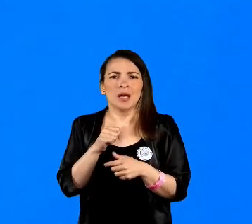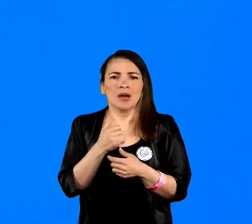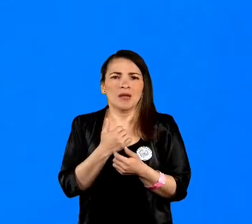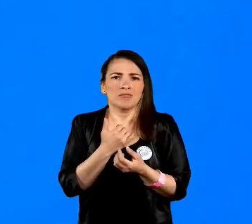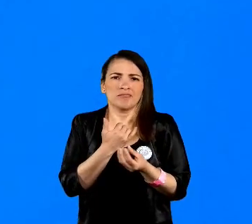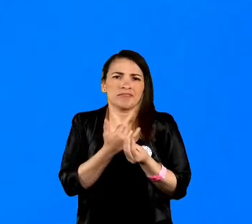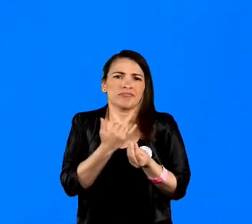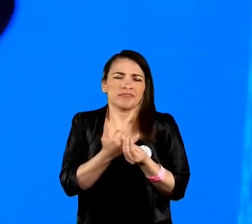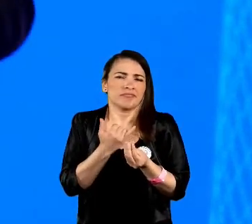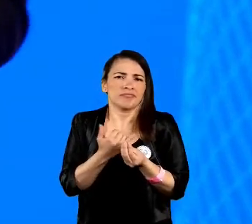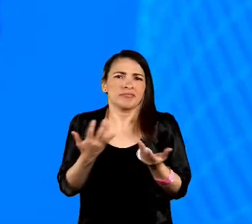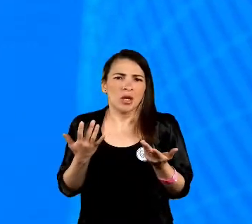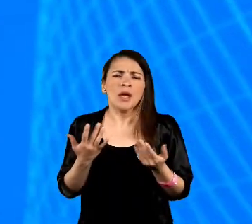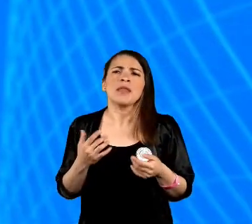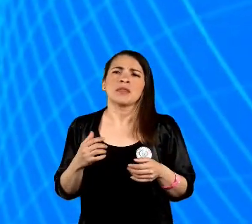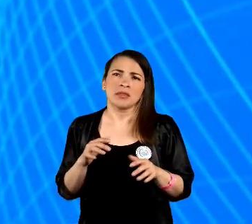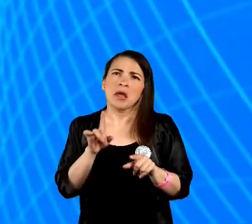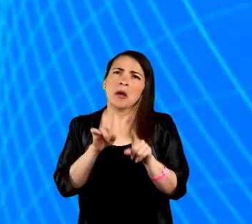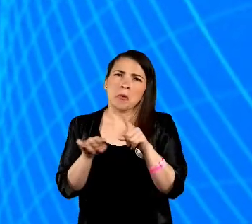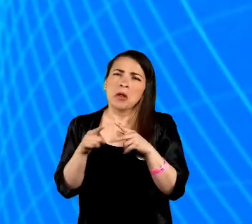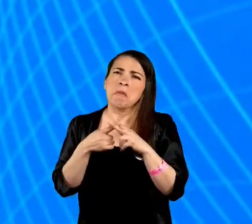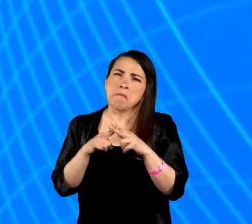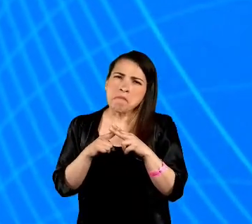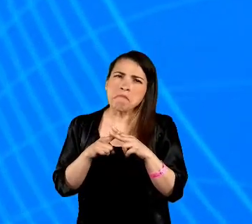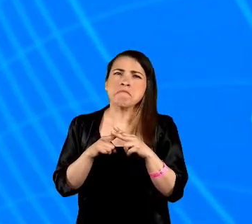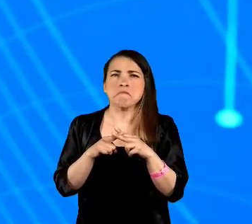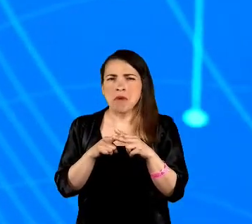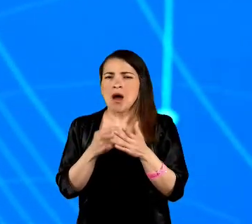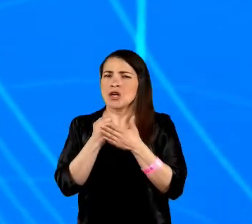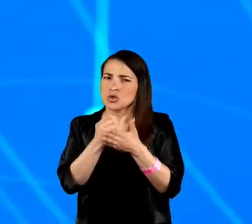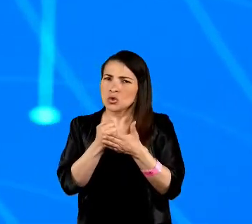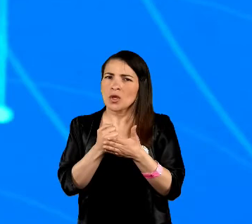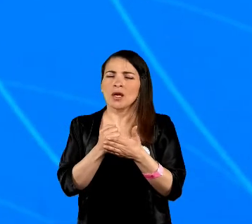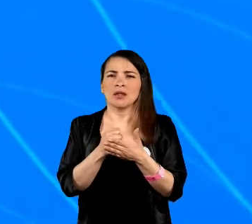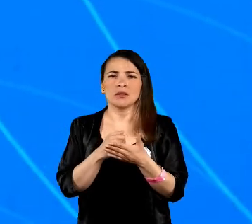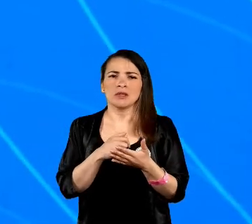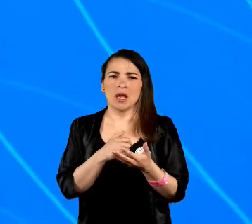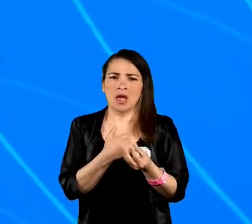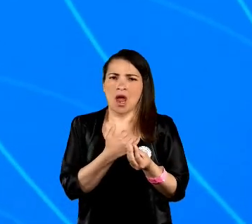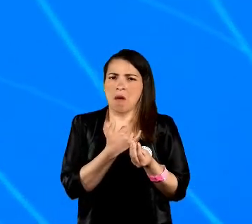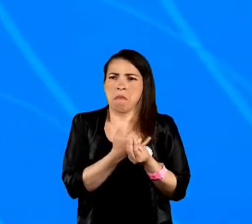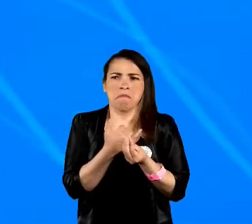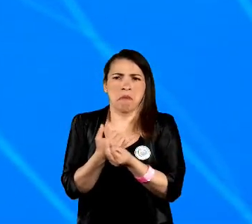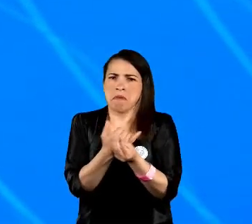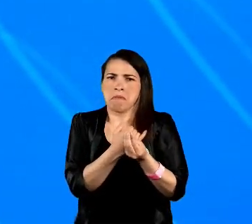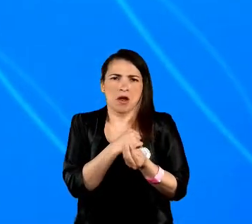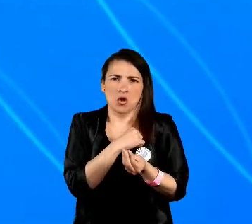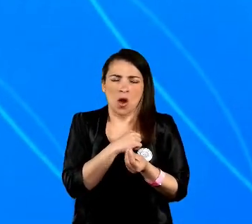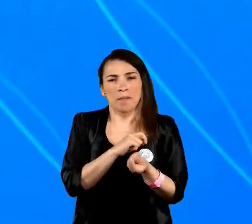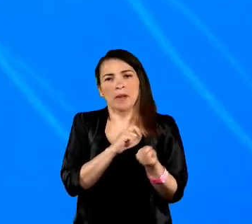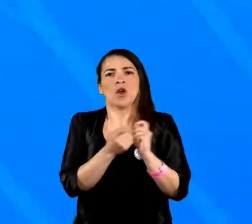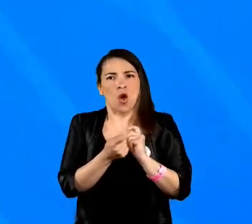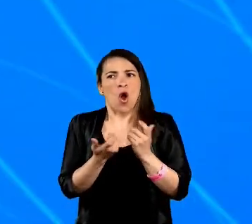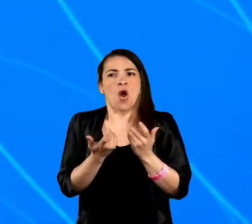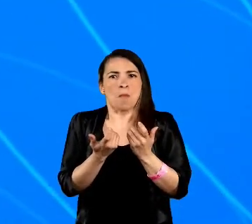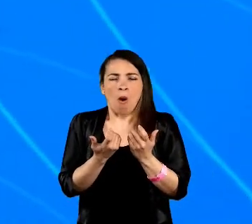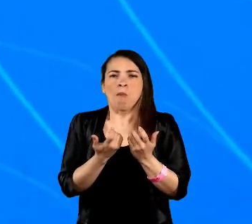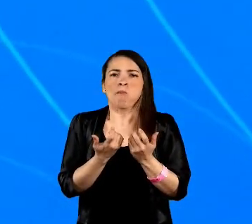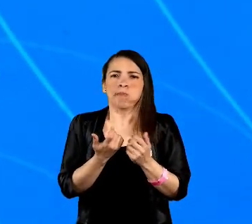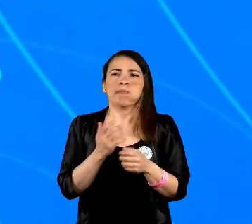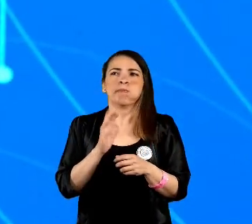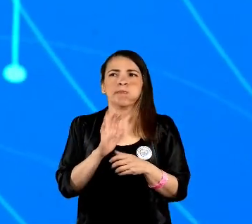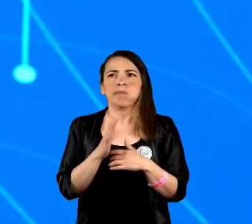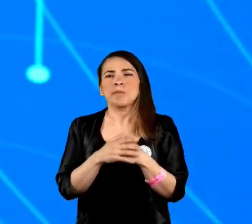hay hay herramientas para eso hay herramientas para sacar una vida y meterle un multiplicador